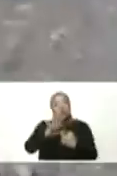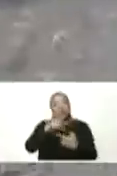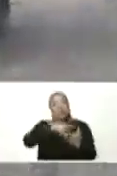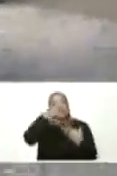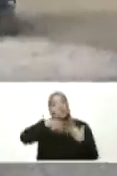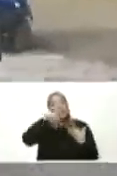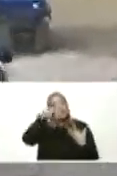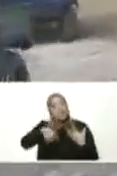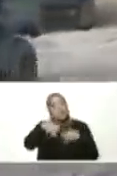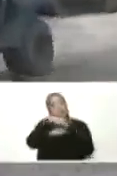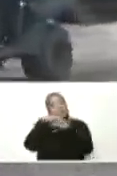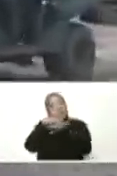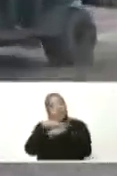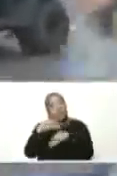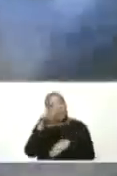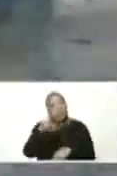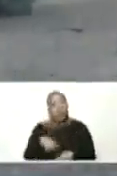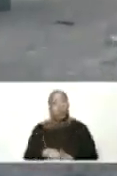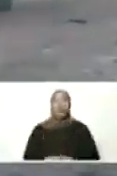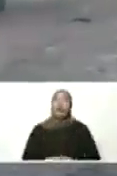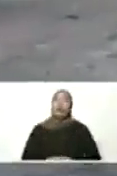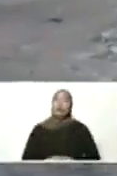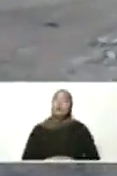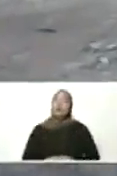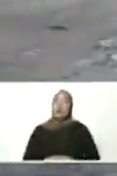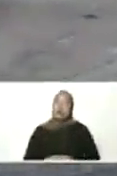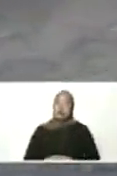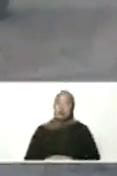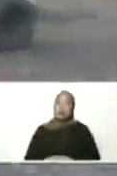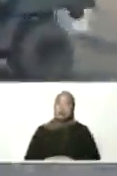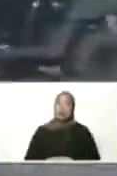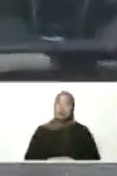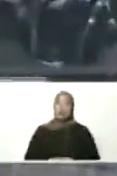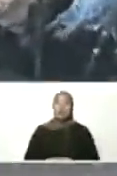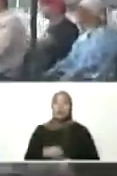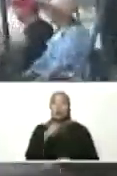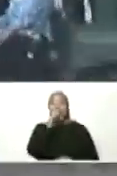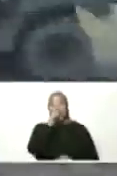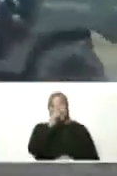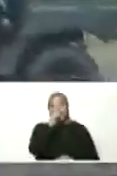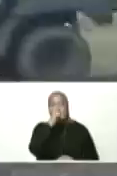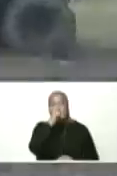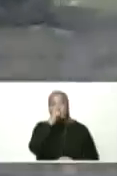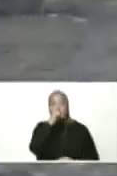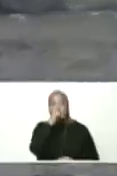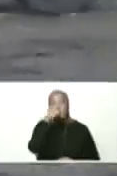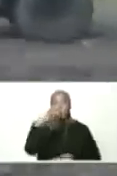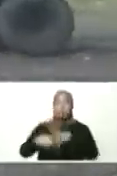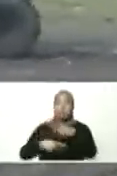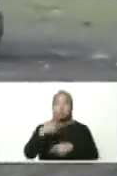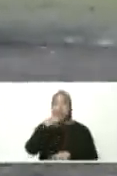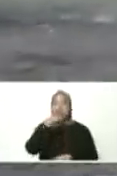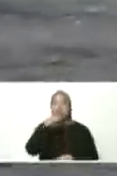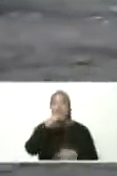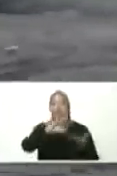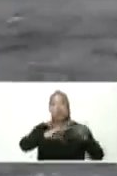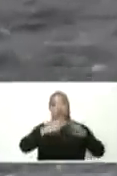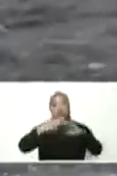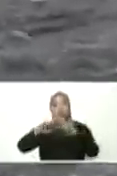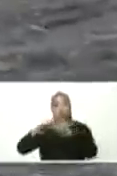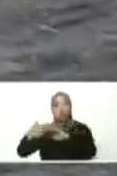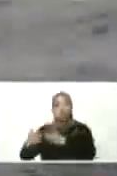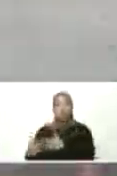también somos gobierno, presidente. Somos gobierno y seguiremos siendo gobierno de la base y del pueblo,